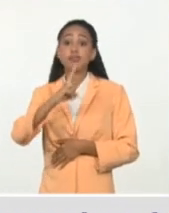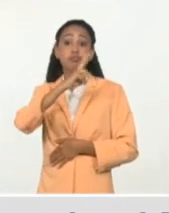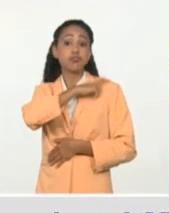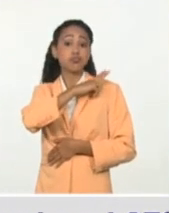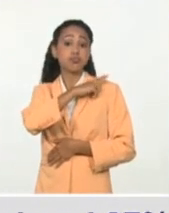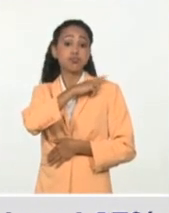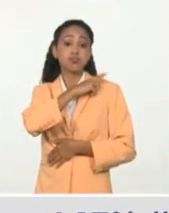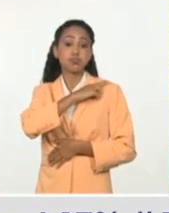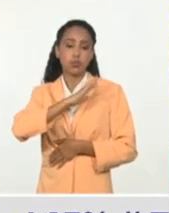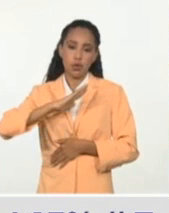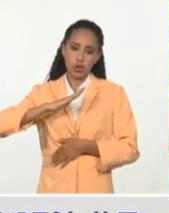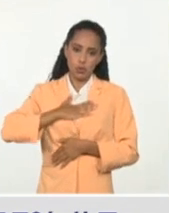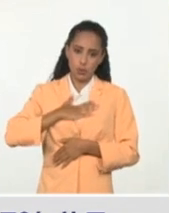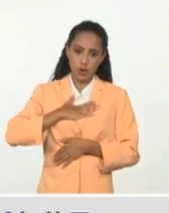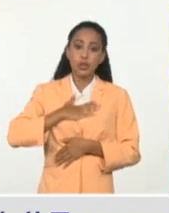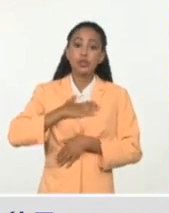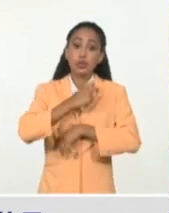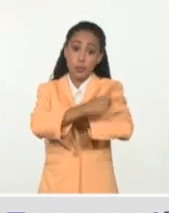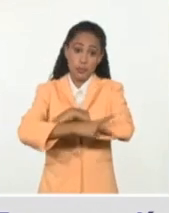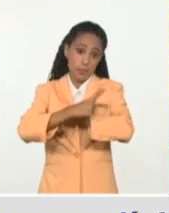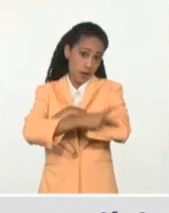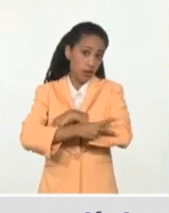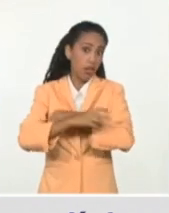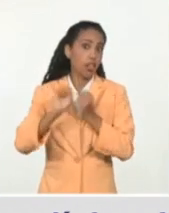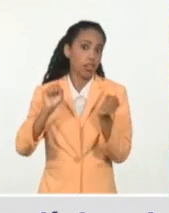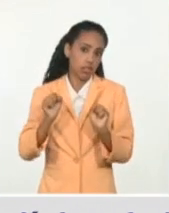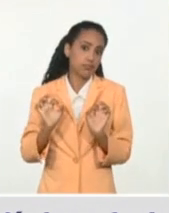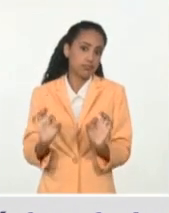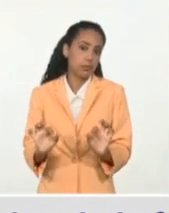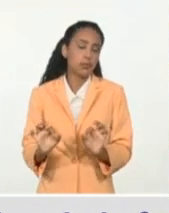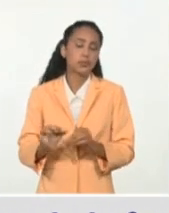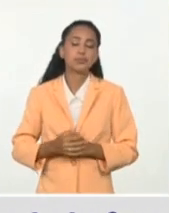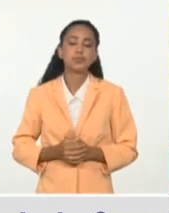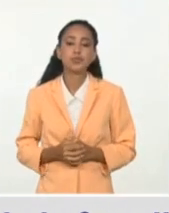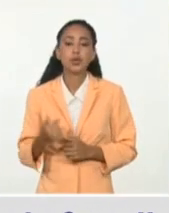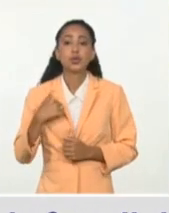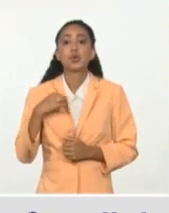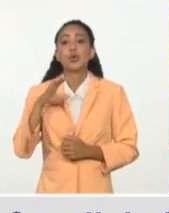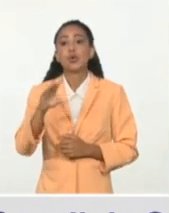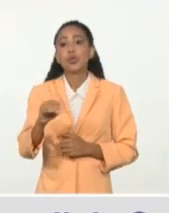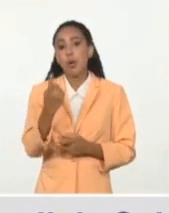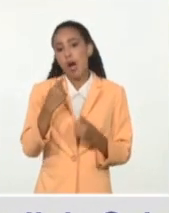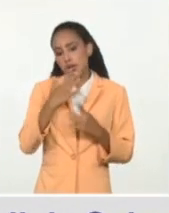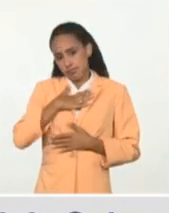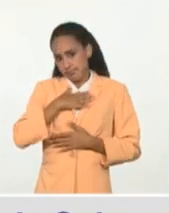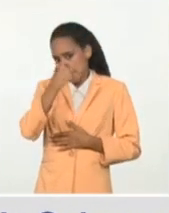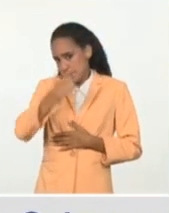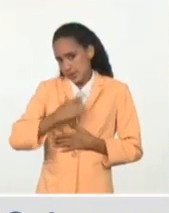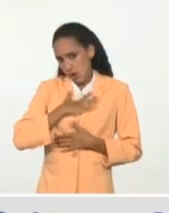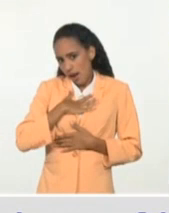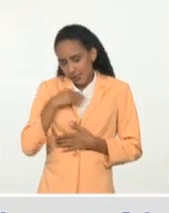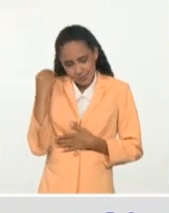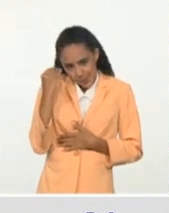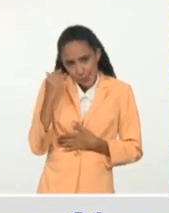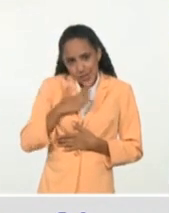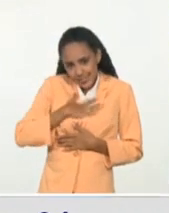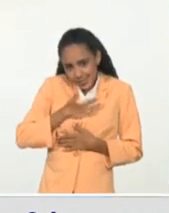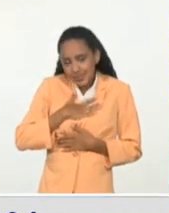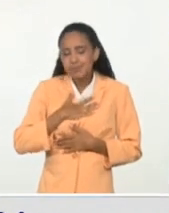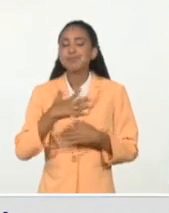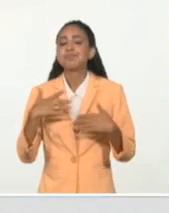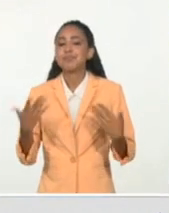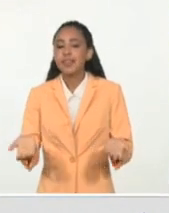Yo diría ya con una opinión muy personal que cuando